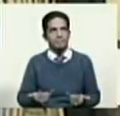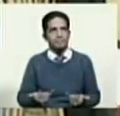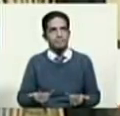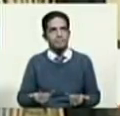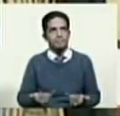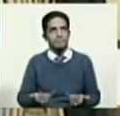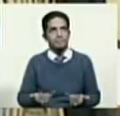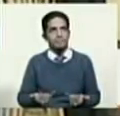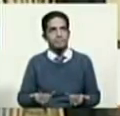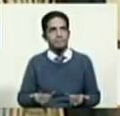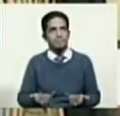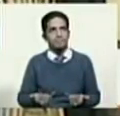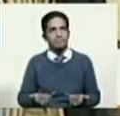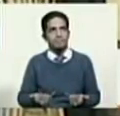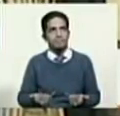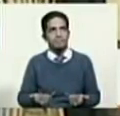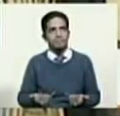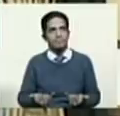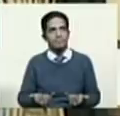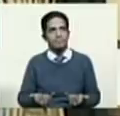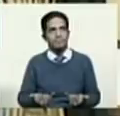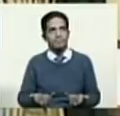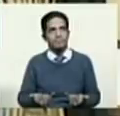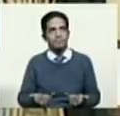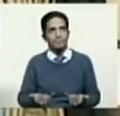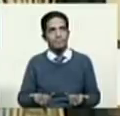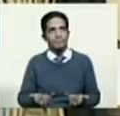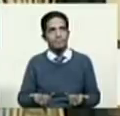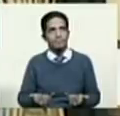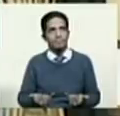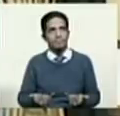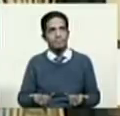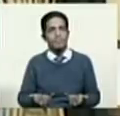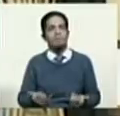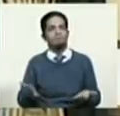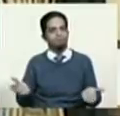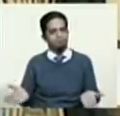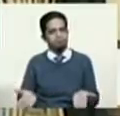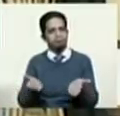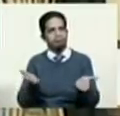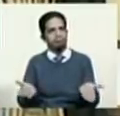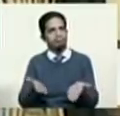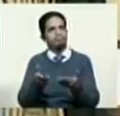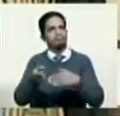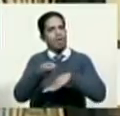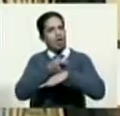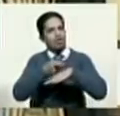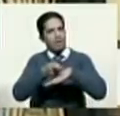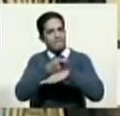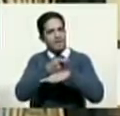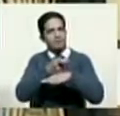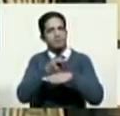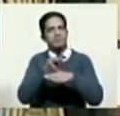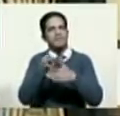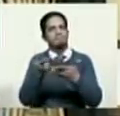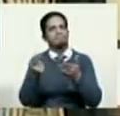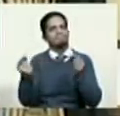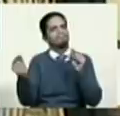cualquier acción que vaya en el camino de la diplomacia, el